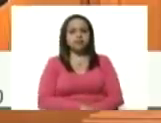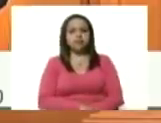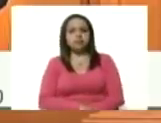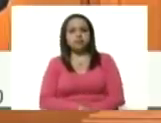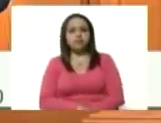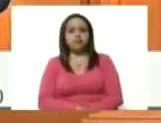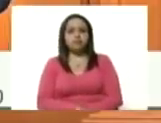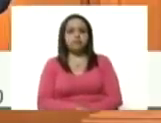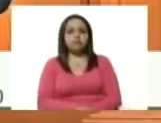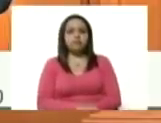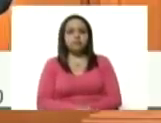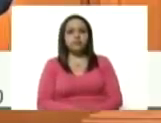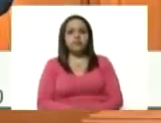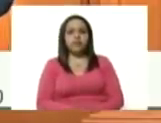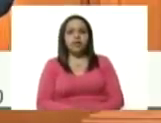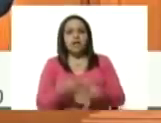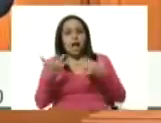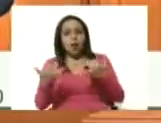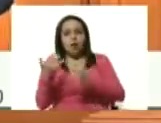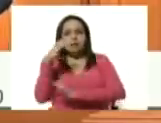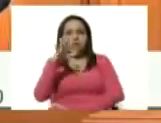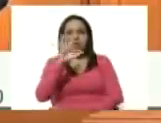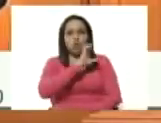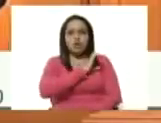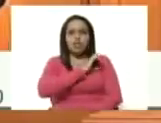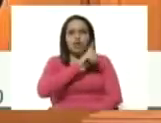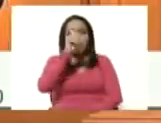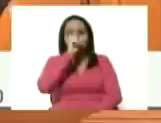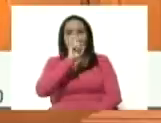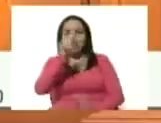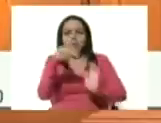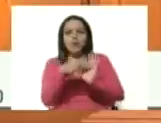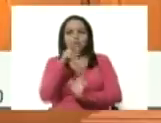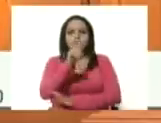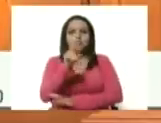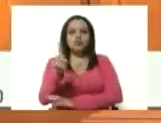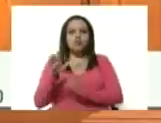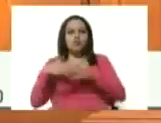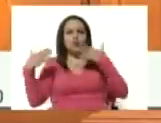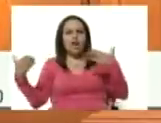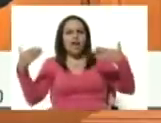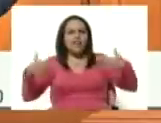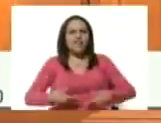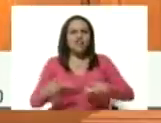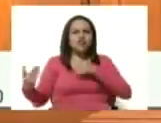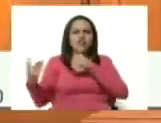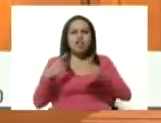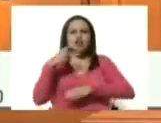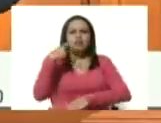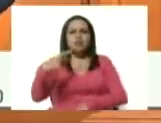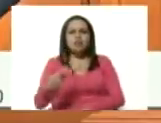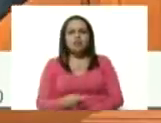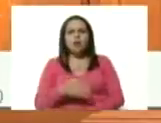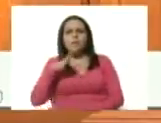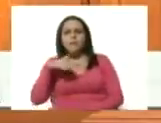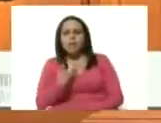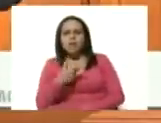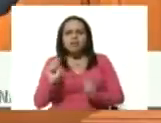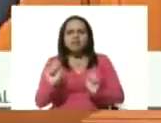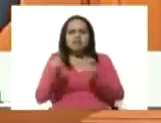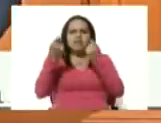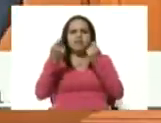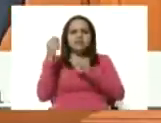Y se va a imponer a partir del 5 de enero del año 2021 un gran esfuerzo de diálogo político para reconstruir